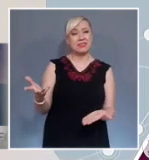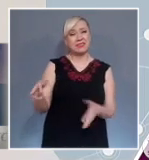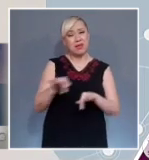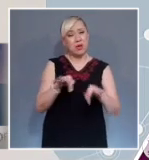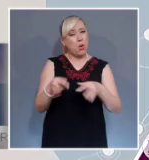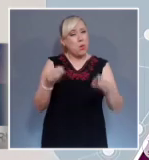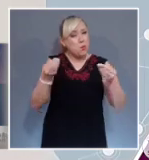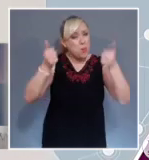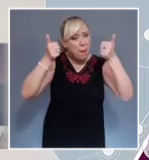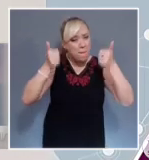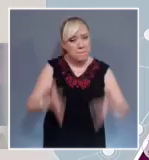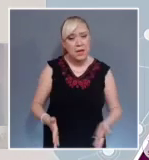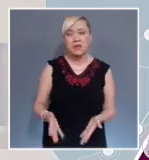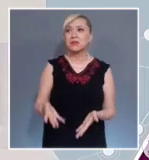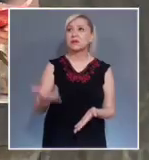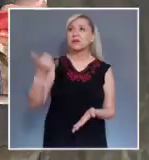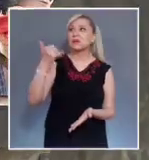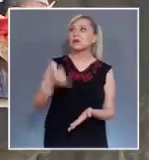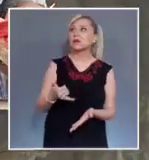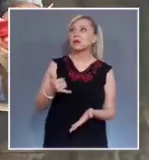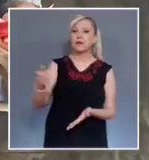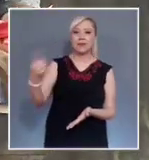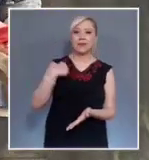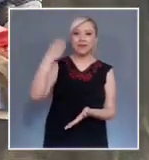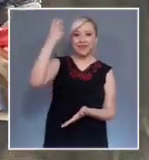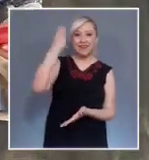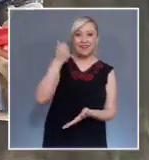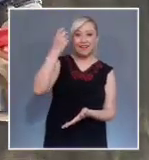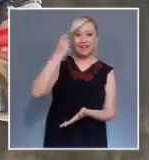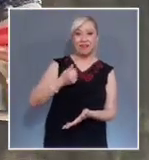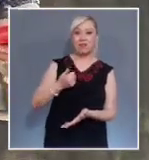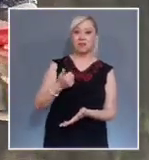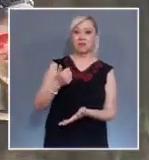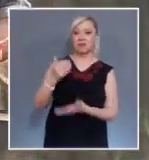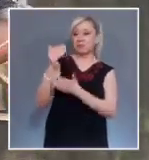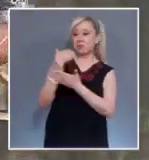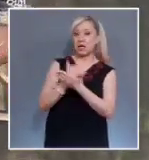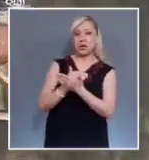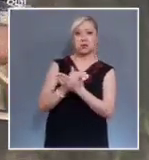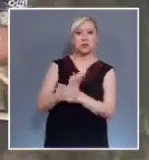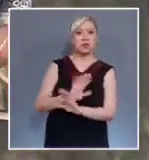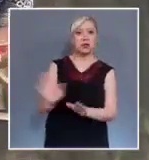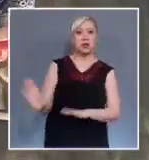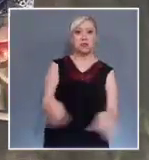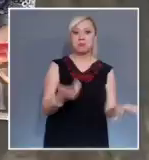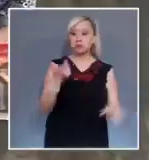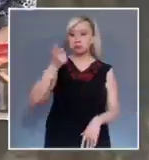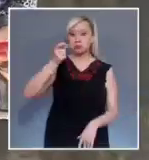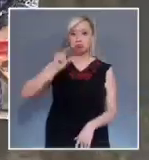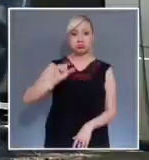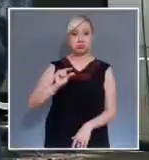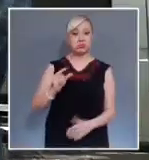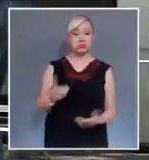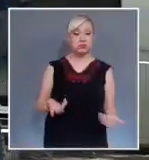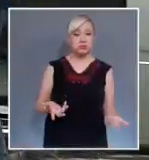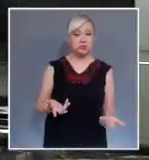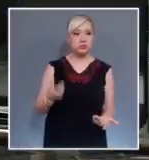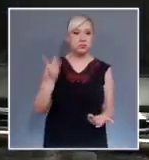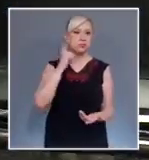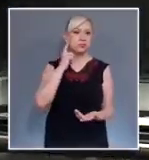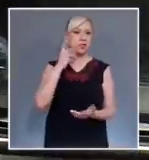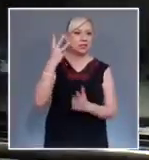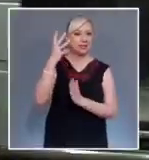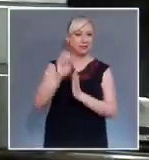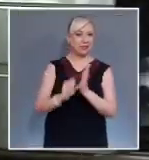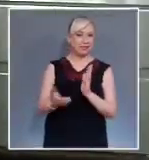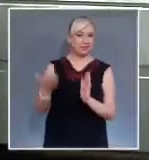cotización a los sistemas de seguridad social informó que en México en el último trimestre del año pasado la participación